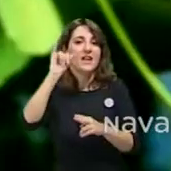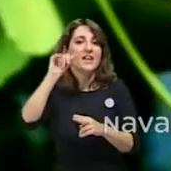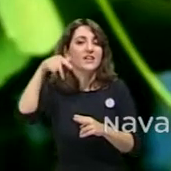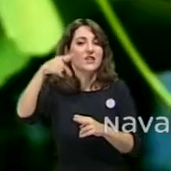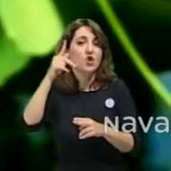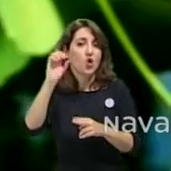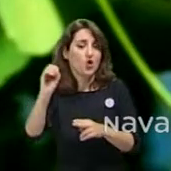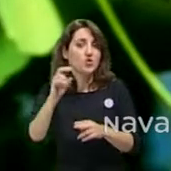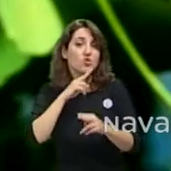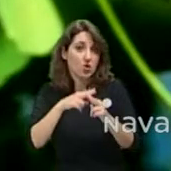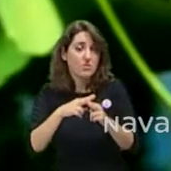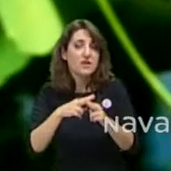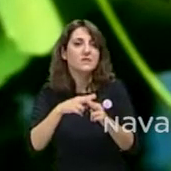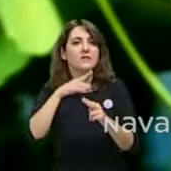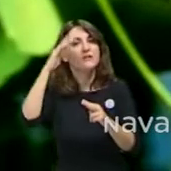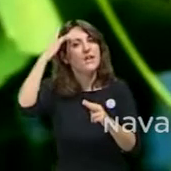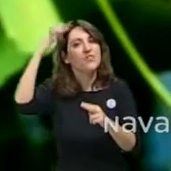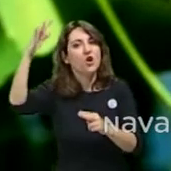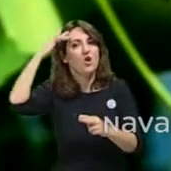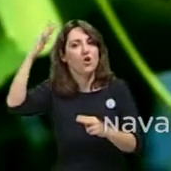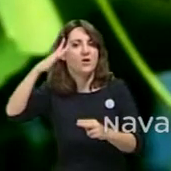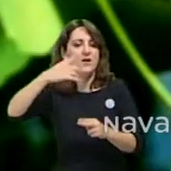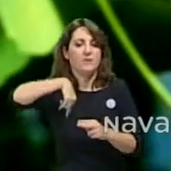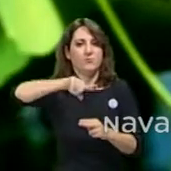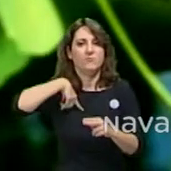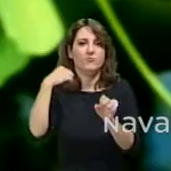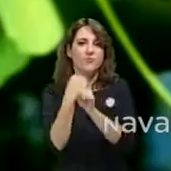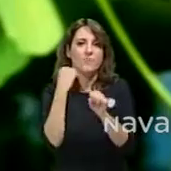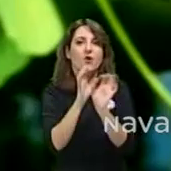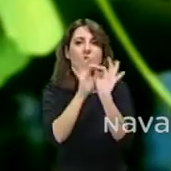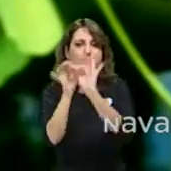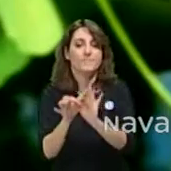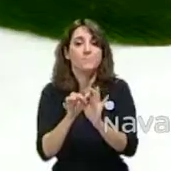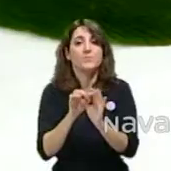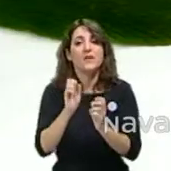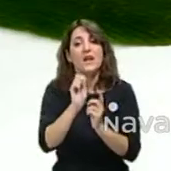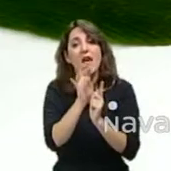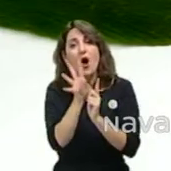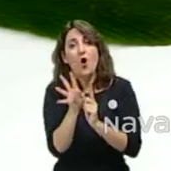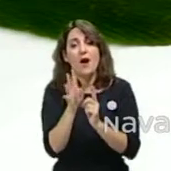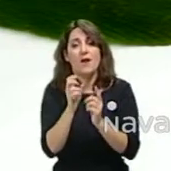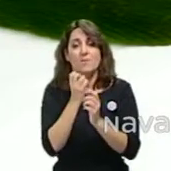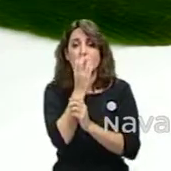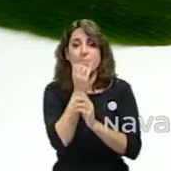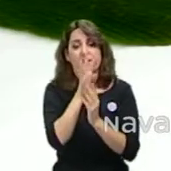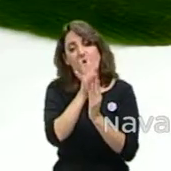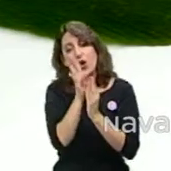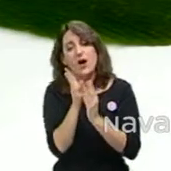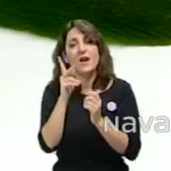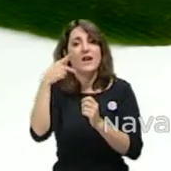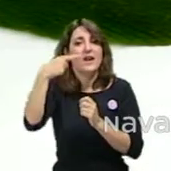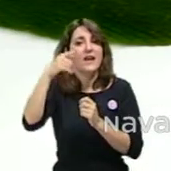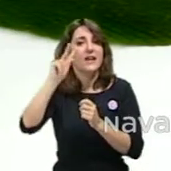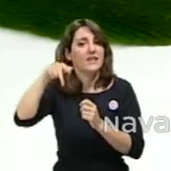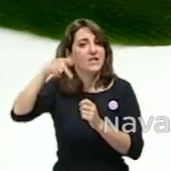nace un poco de la ideología que acompaña todo nuestro trabajo. La hoja Ginkgo, si la miráis, es doble, en